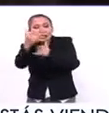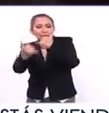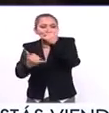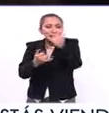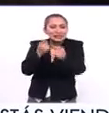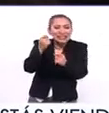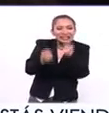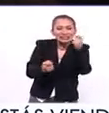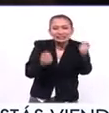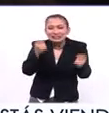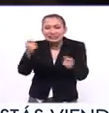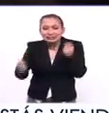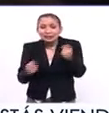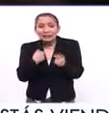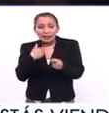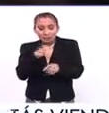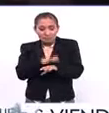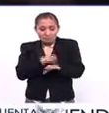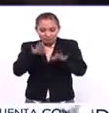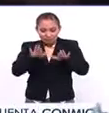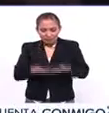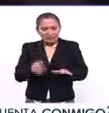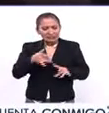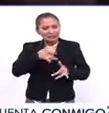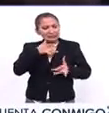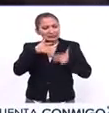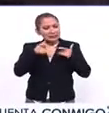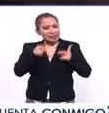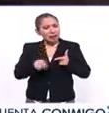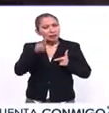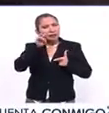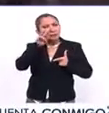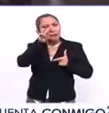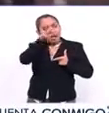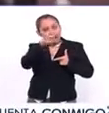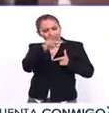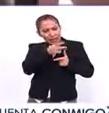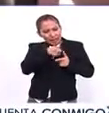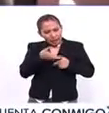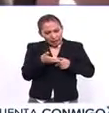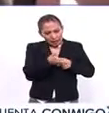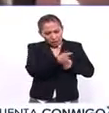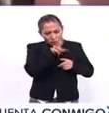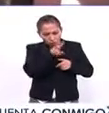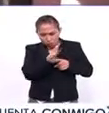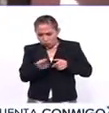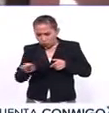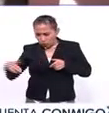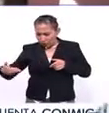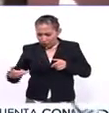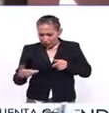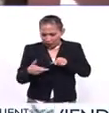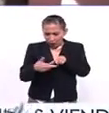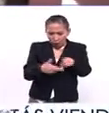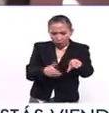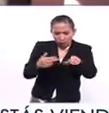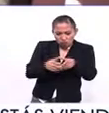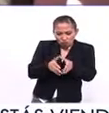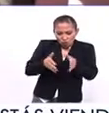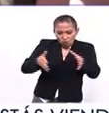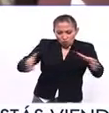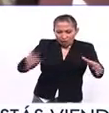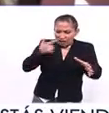jugar. Los pies en la tierra, la mirada en el torrente del río, ese cuyo cauce